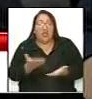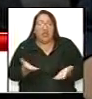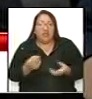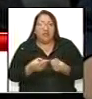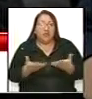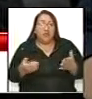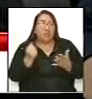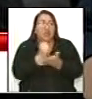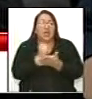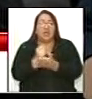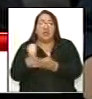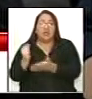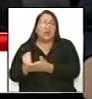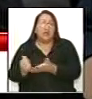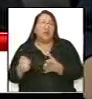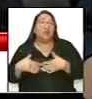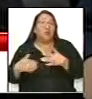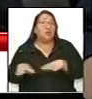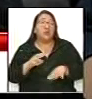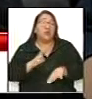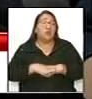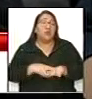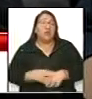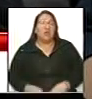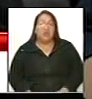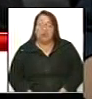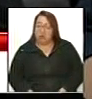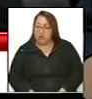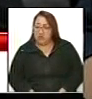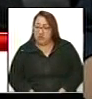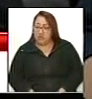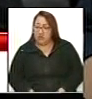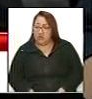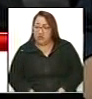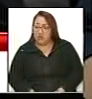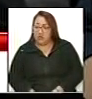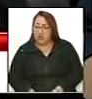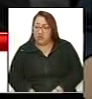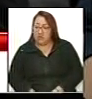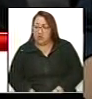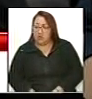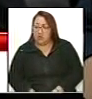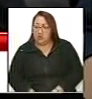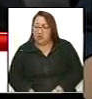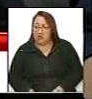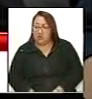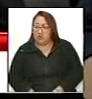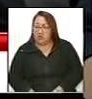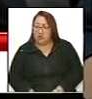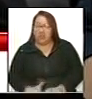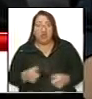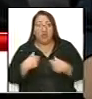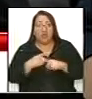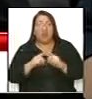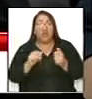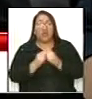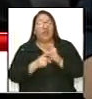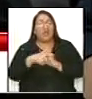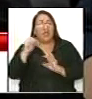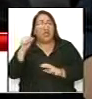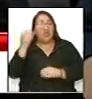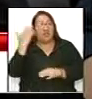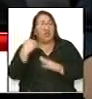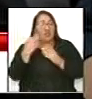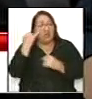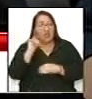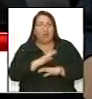muchas marcas y puedo hacer una asociación que dé las licencias de esas marcas, que no tiene mayor diferencia con el derecho de autor.